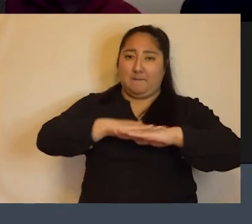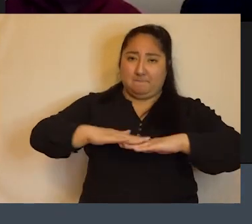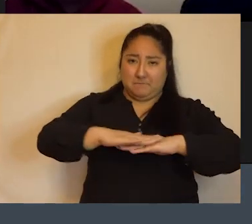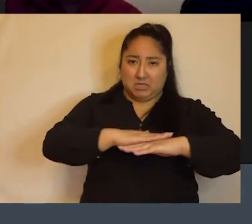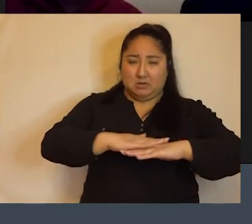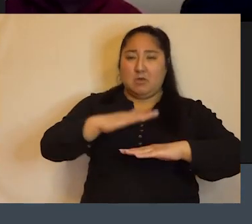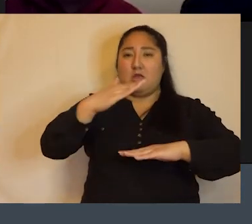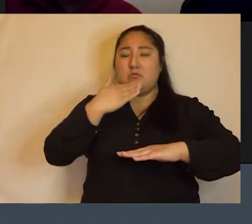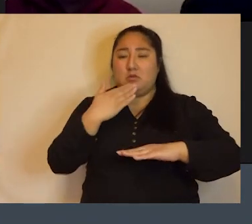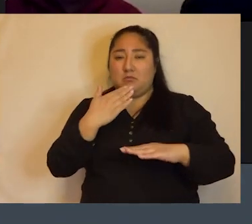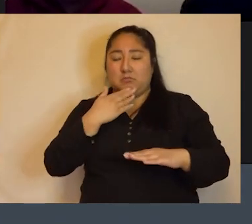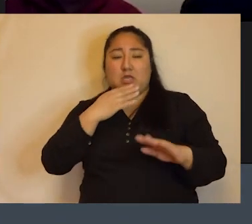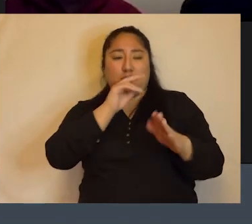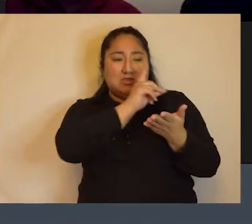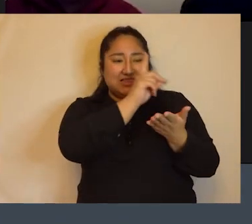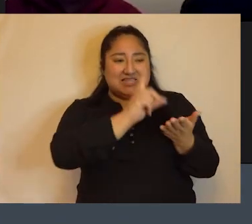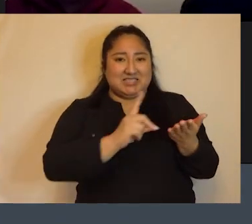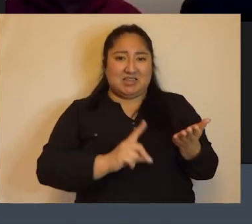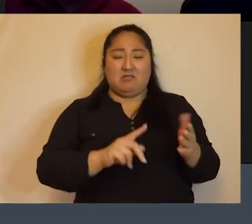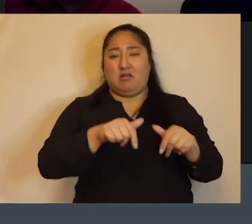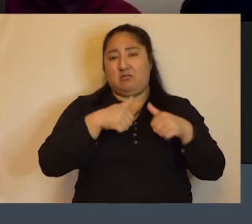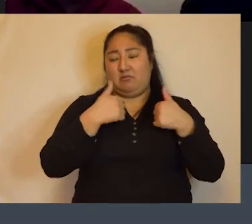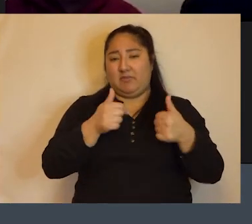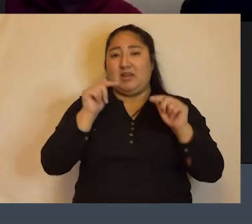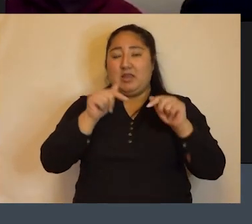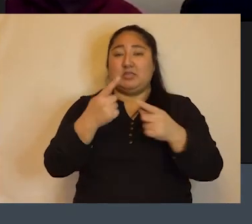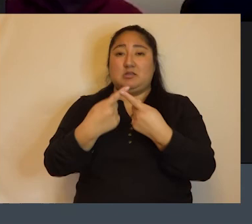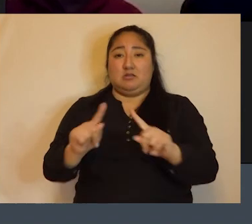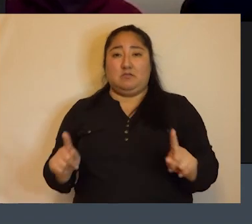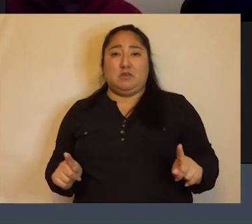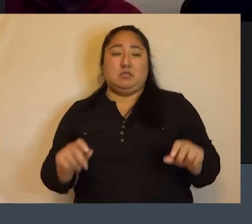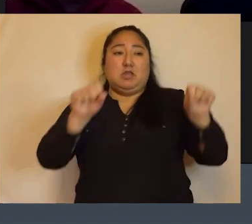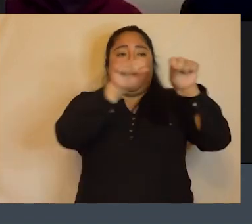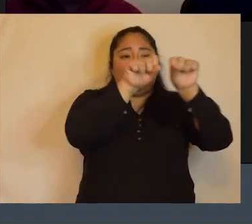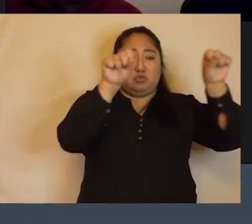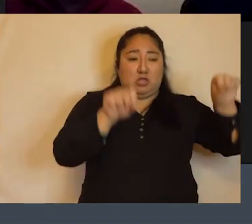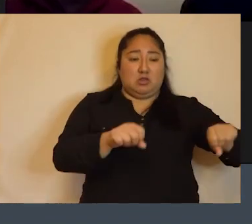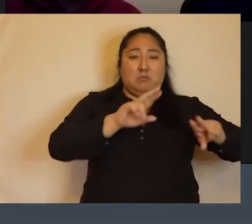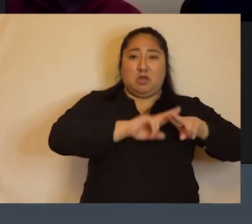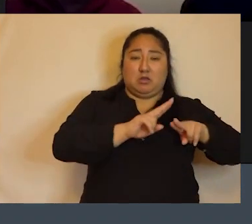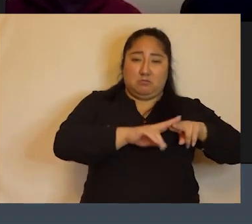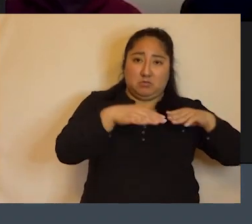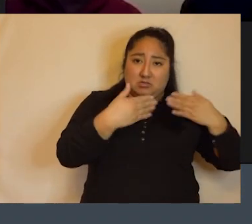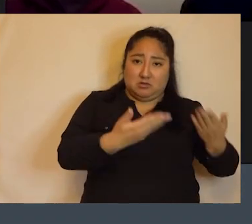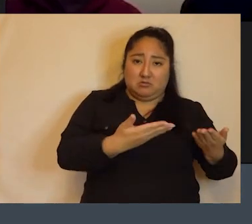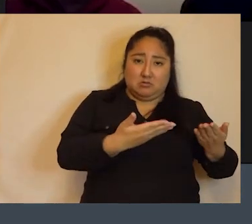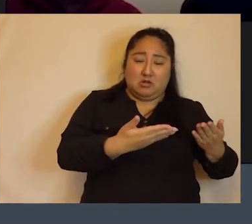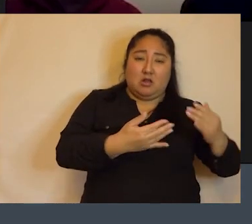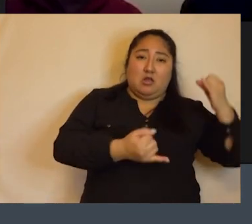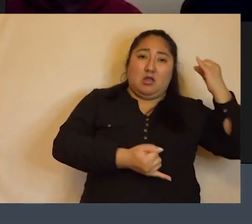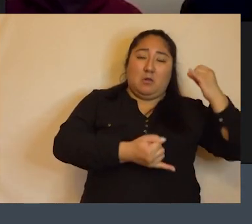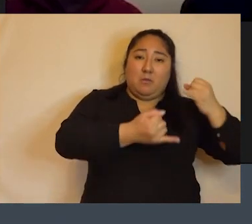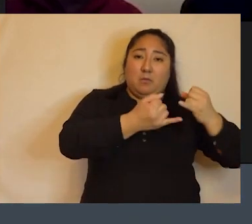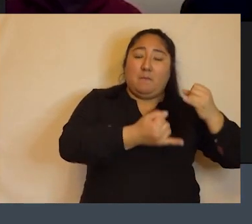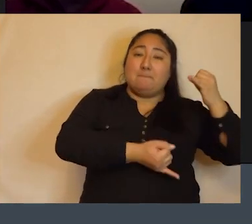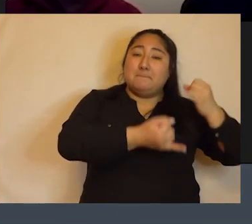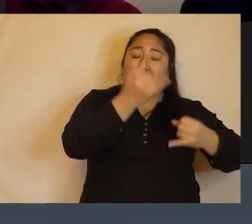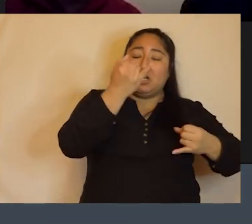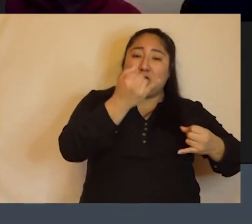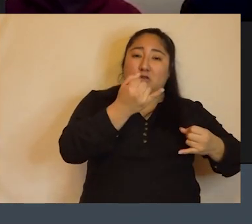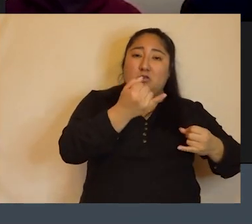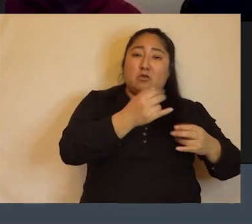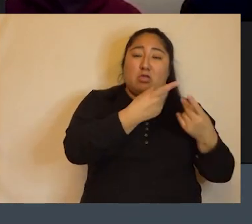definir bien y diseñarlos bien, ¿sí? Esa es la diferencia de un sistema que se está reformando en un periodo que es